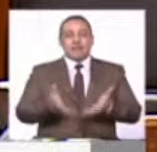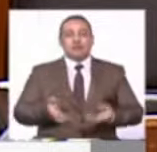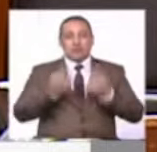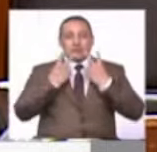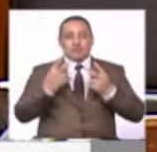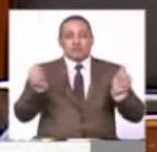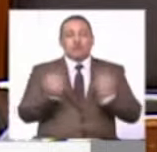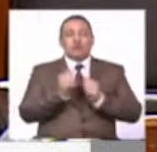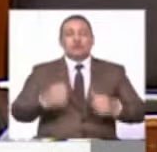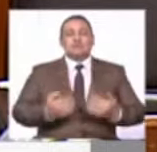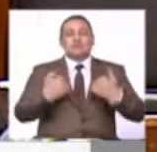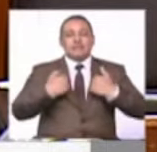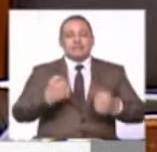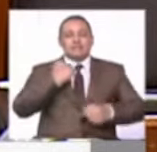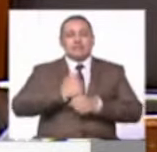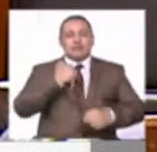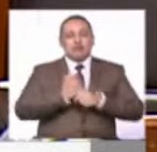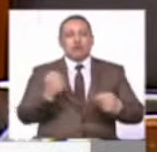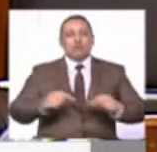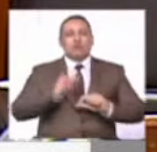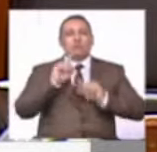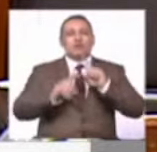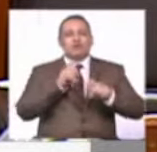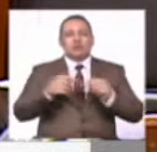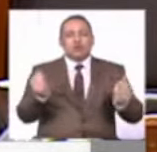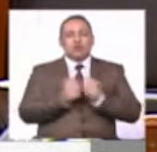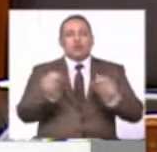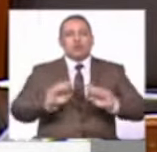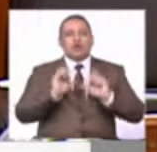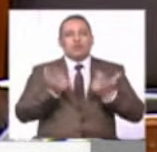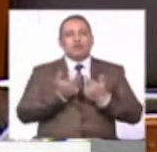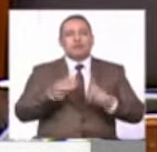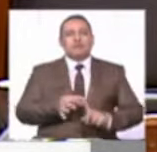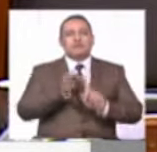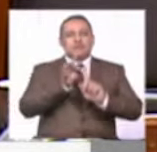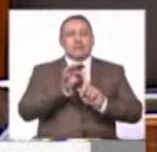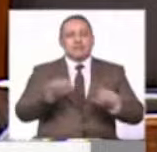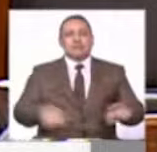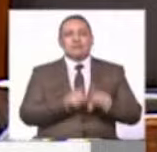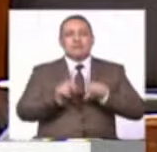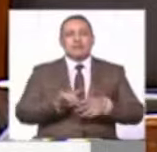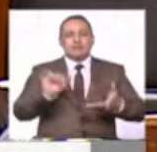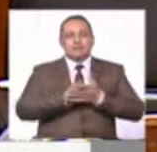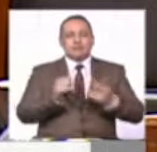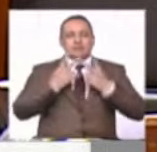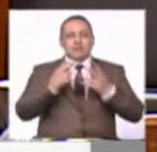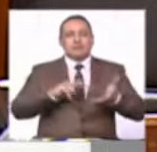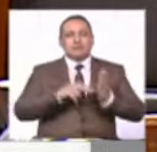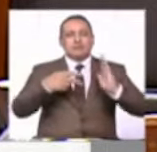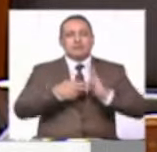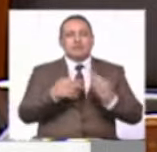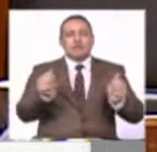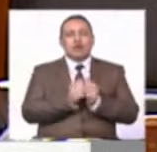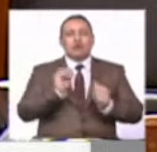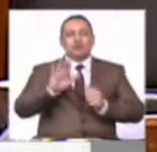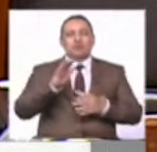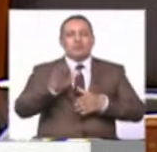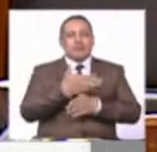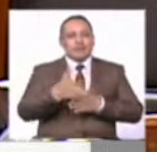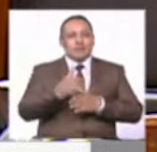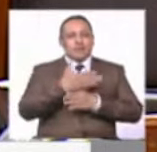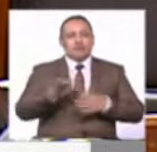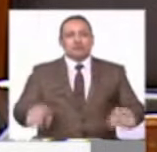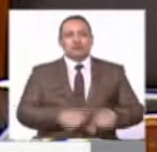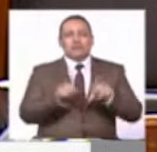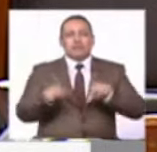este habría laborado como consultor para la comisión especial lo cual implicaría su participación